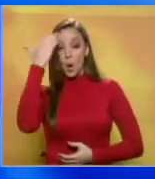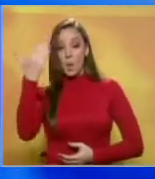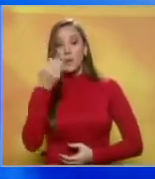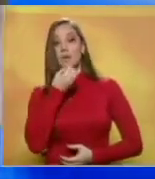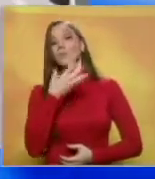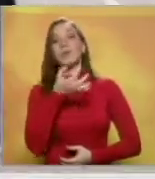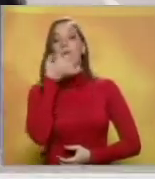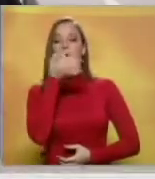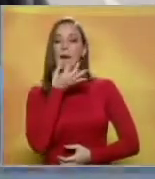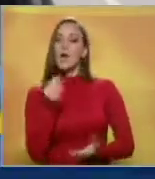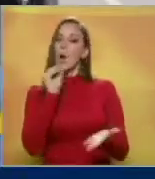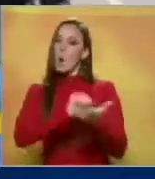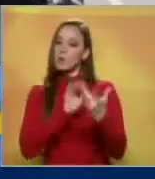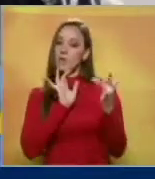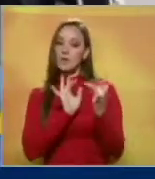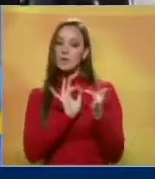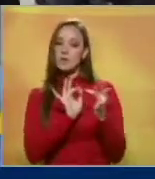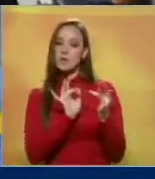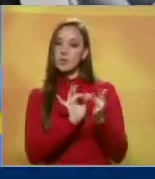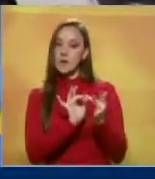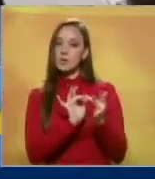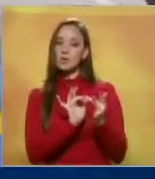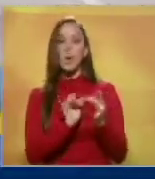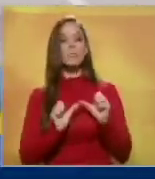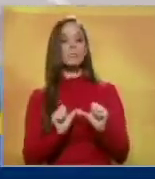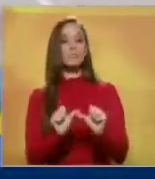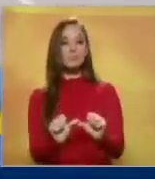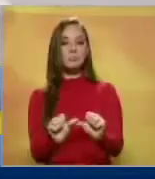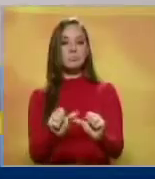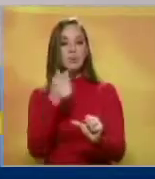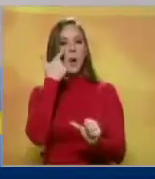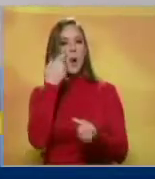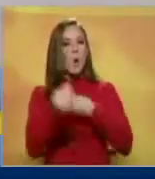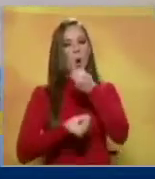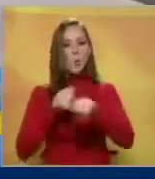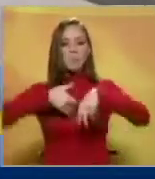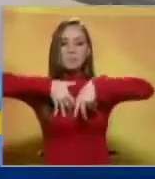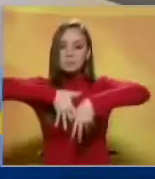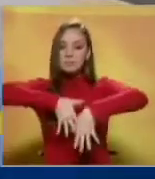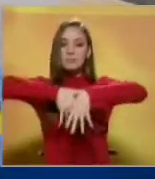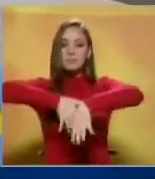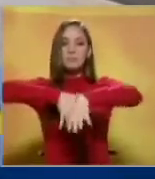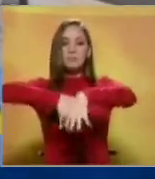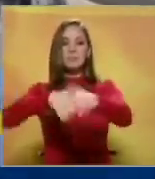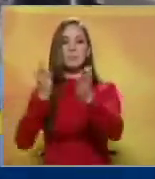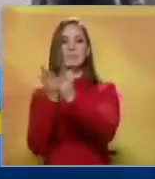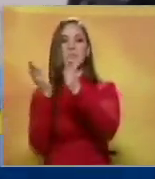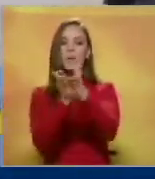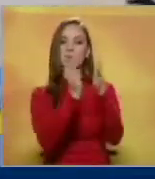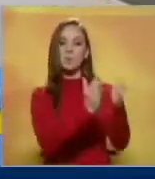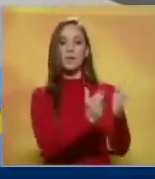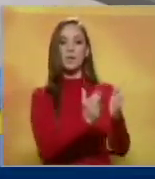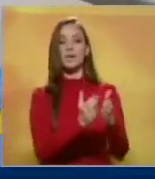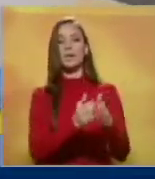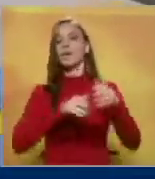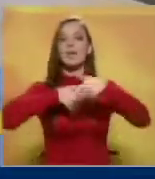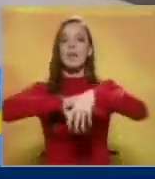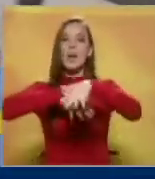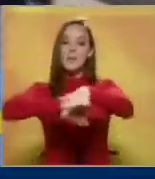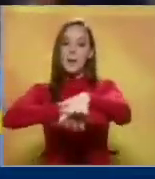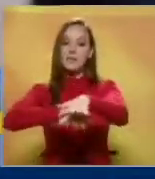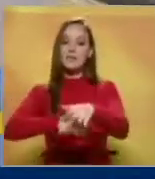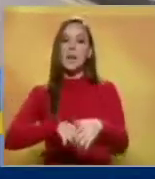establecemos nuevamente este contacto para seguir enseñando cómo avanza la movilización de estudiantes en esta marcha que han convocado